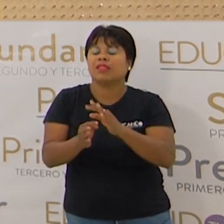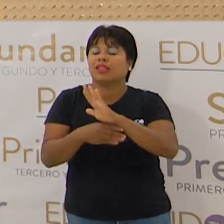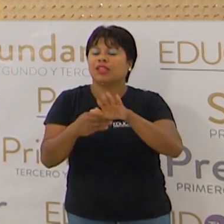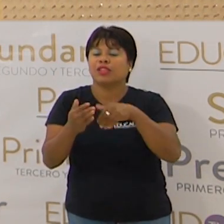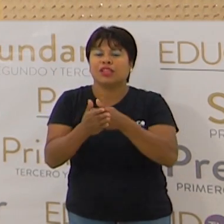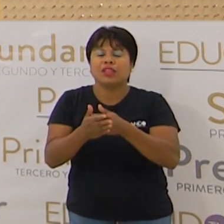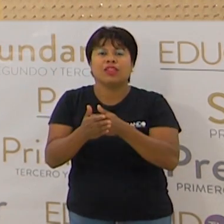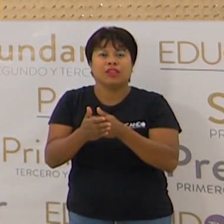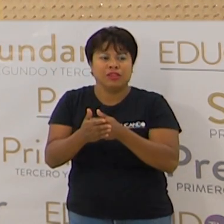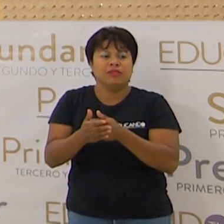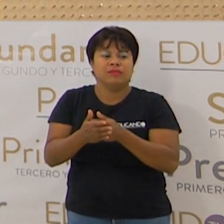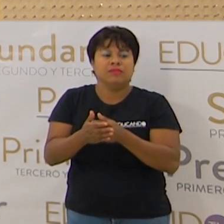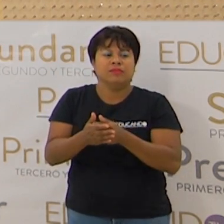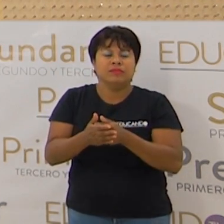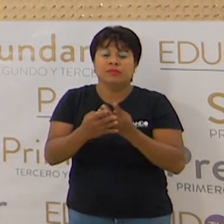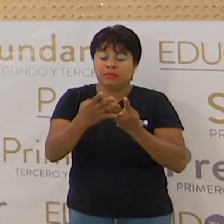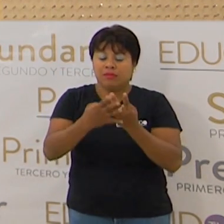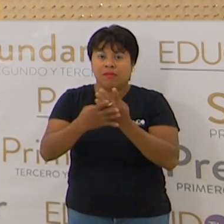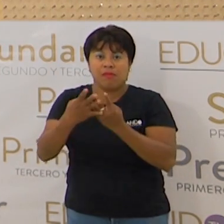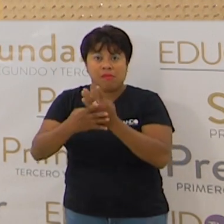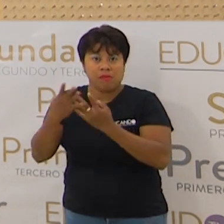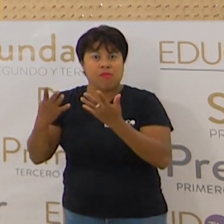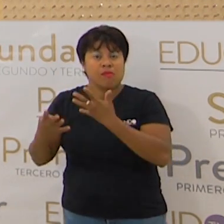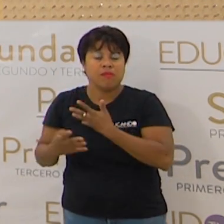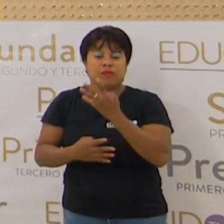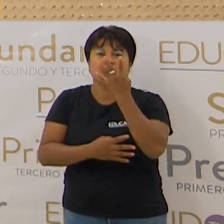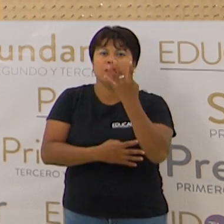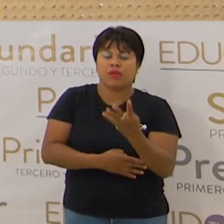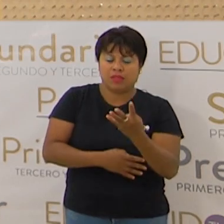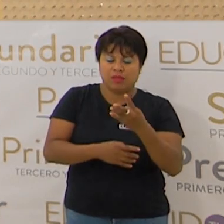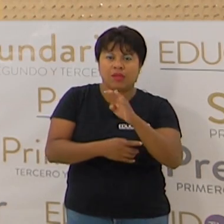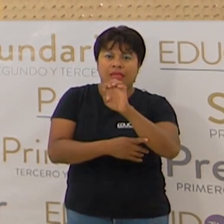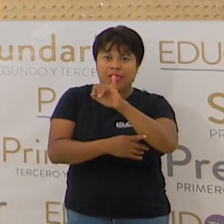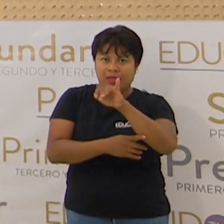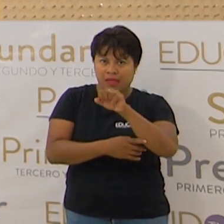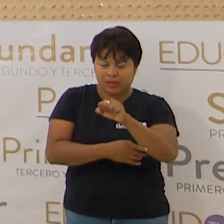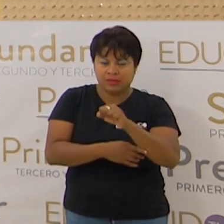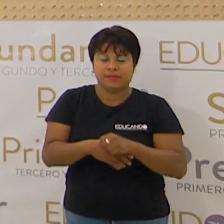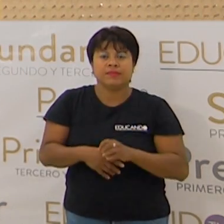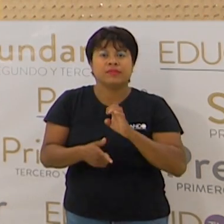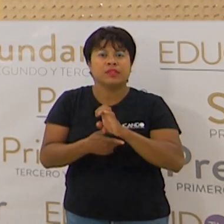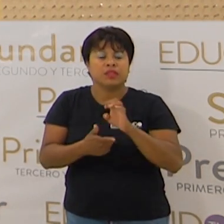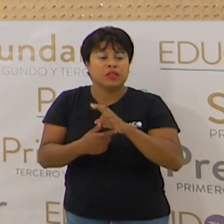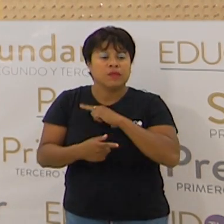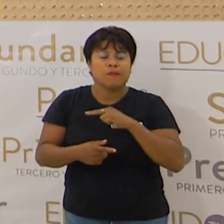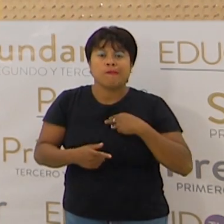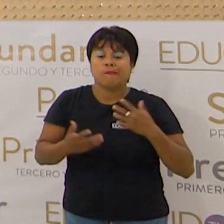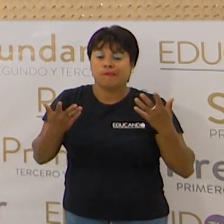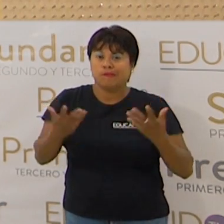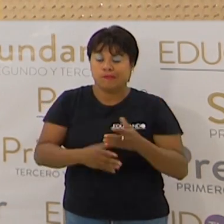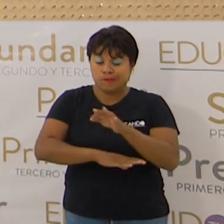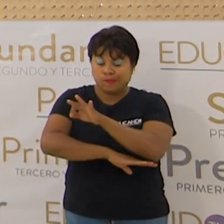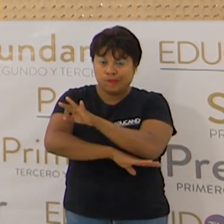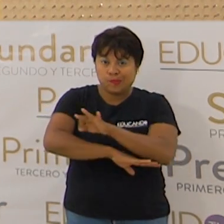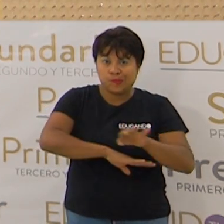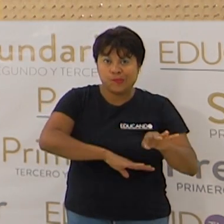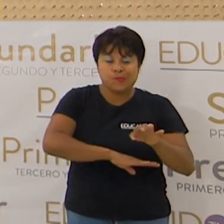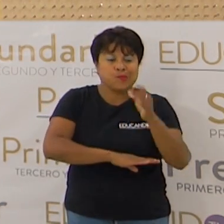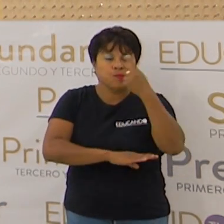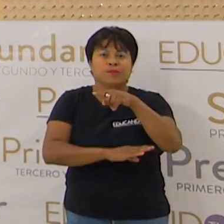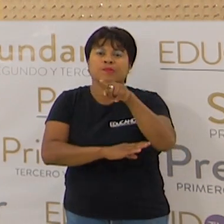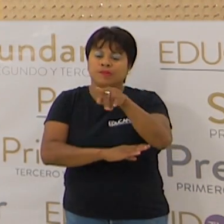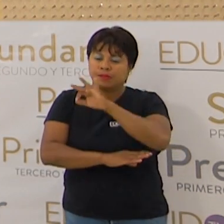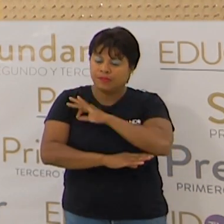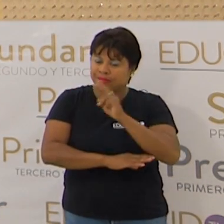todos los cuadrados tienen 4 ejes de simetría. Entonces vamos a trazarlo con una regla para